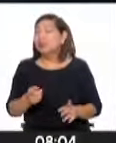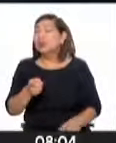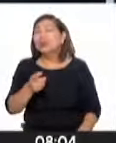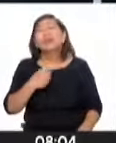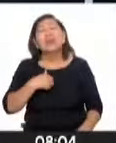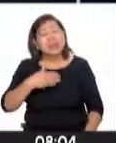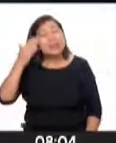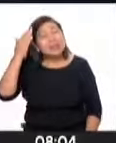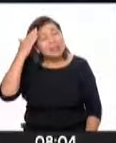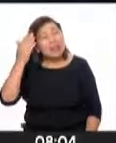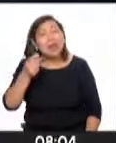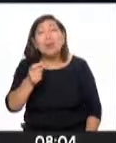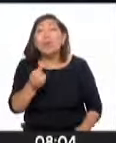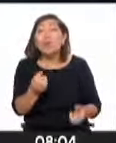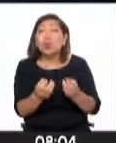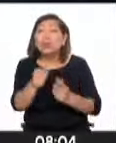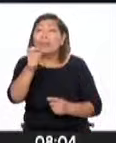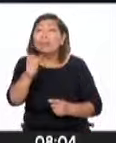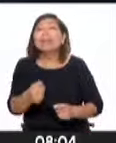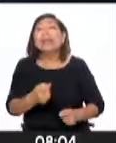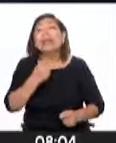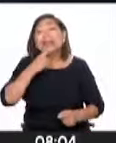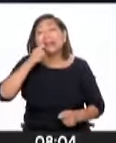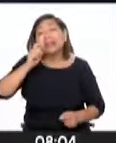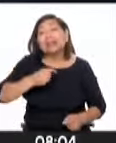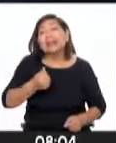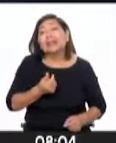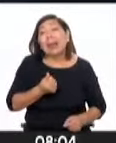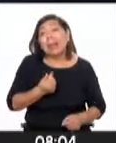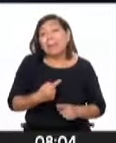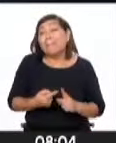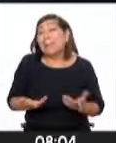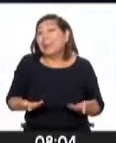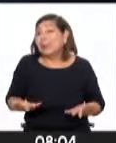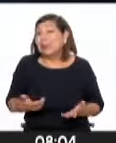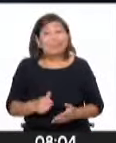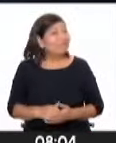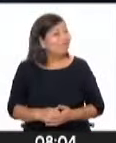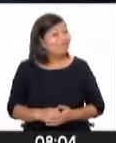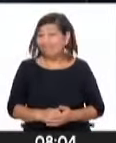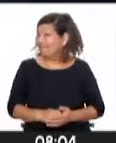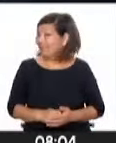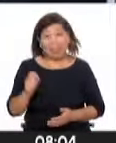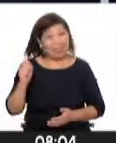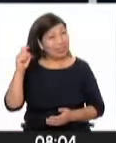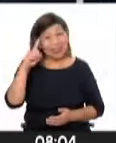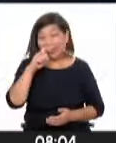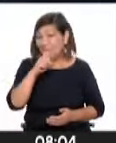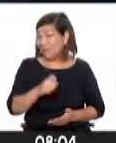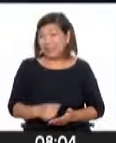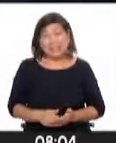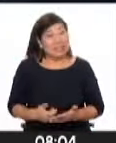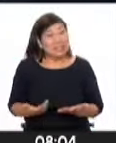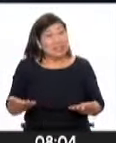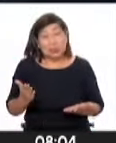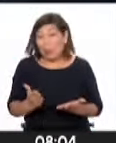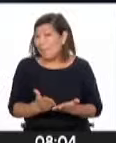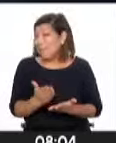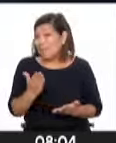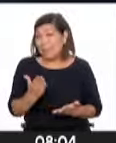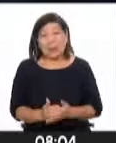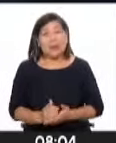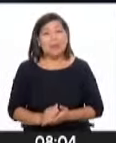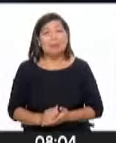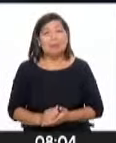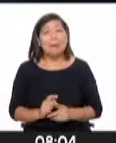necesidad de la gente, pero hay que entender también las consecuencias, ¿no? O sea, es realmente meterse un problema.